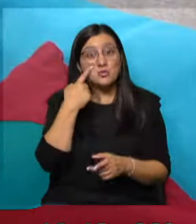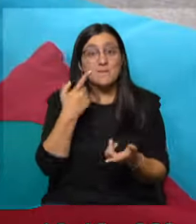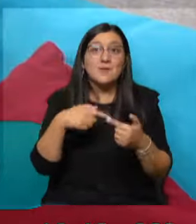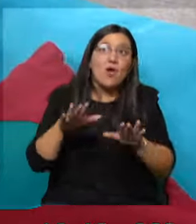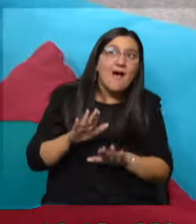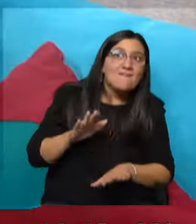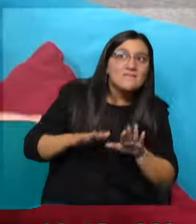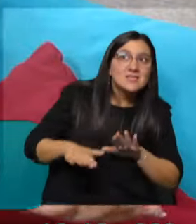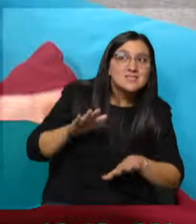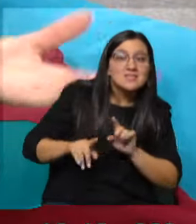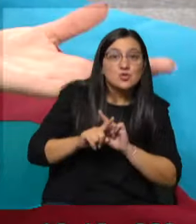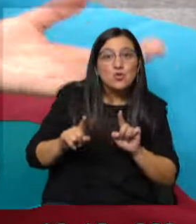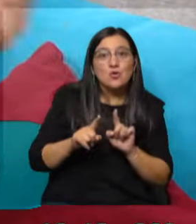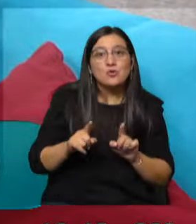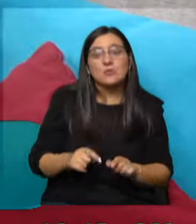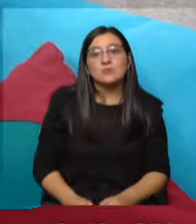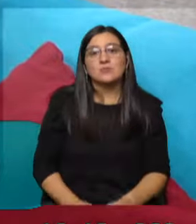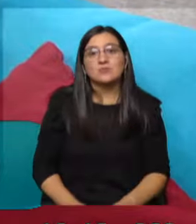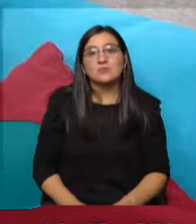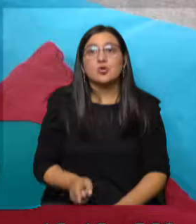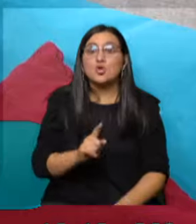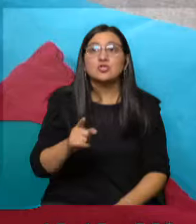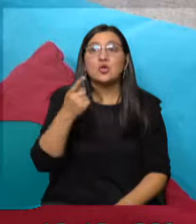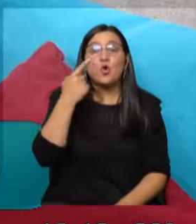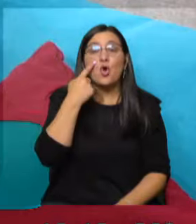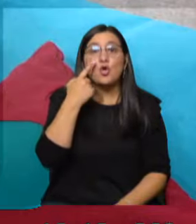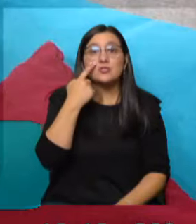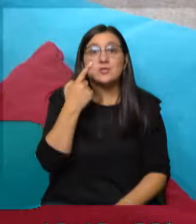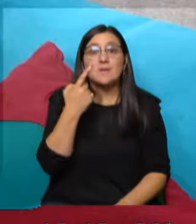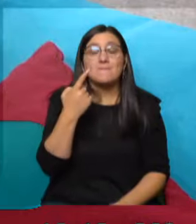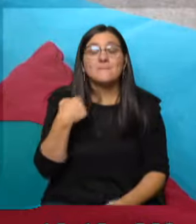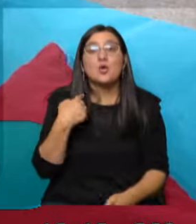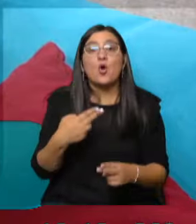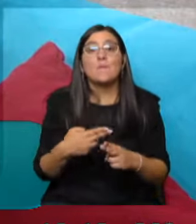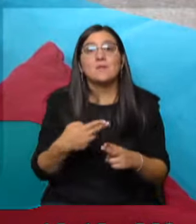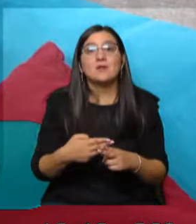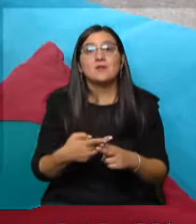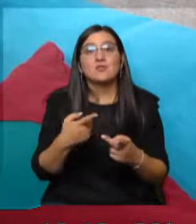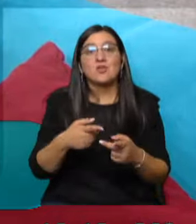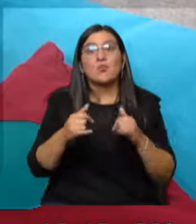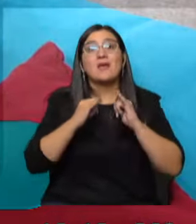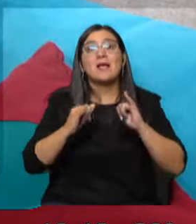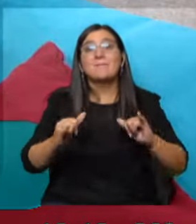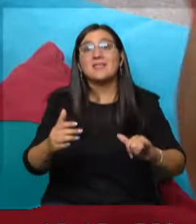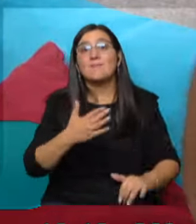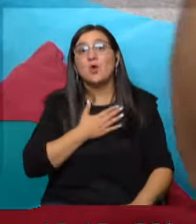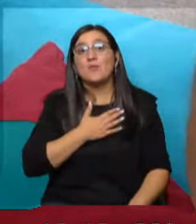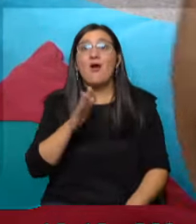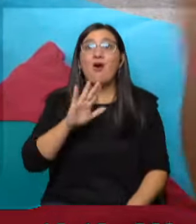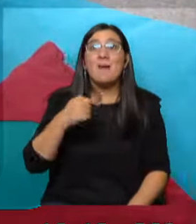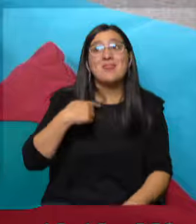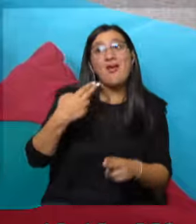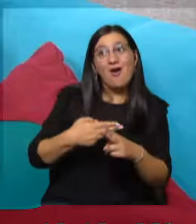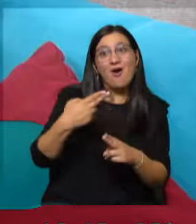repente a veces no, decíamos afuera del aire, que no se conoce mi nombre. Entonces, bueno, esto es como una campaña de, bueno, hola. Nati Ferrero.